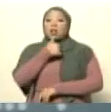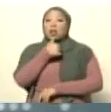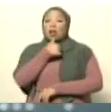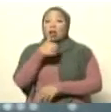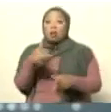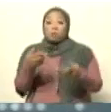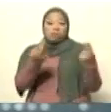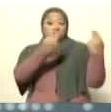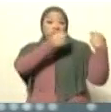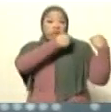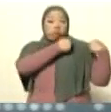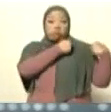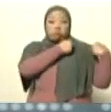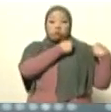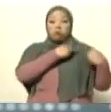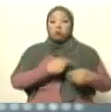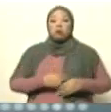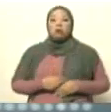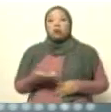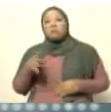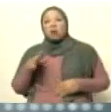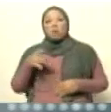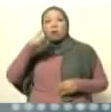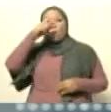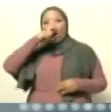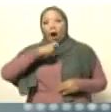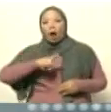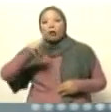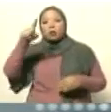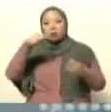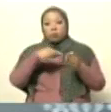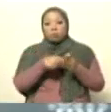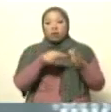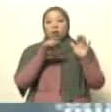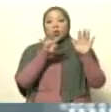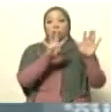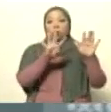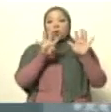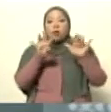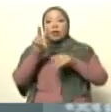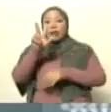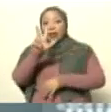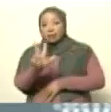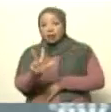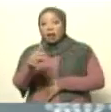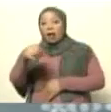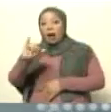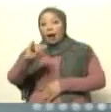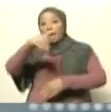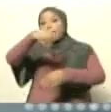Venezuela. Tanto que en el año 93 hubo elecciones en Venezuela.